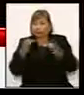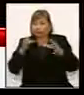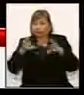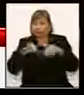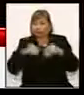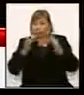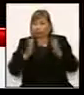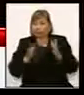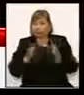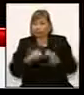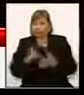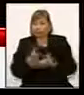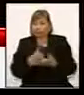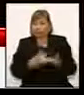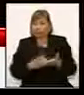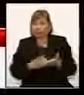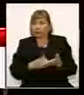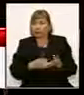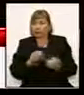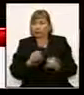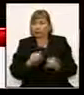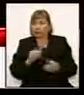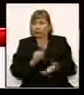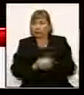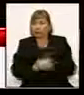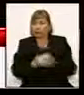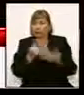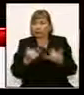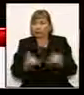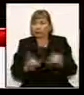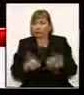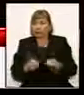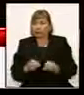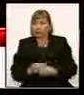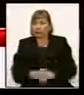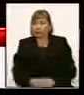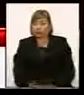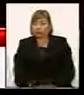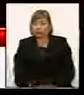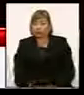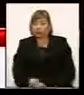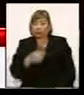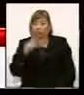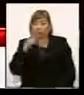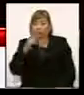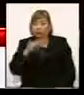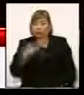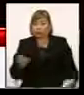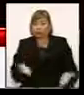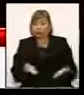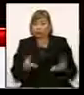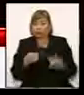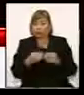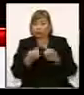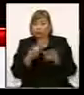concentrar parte de los actores que hoy, ¿no es cierto?, están